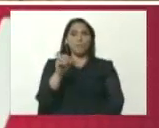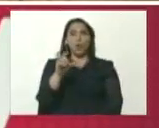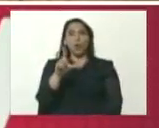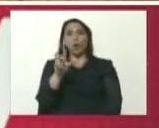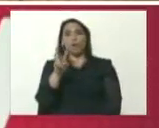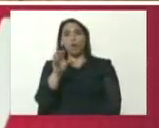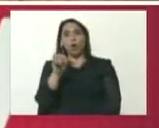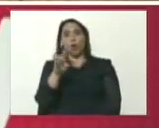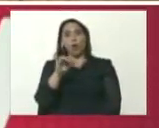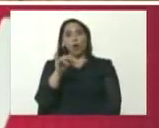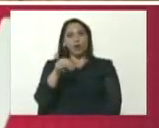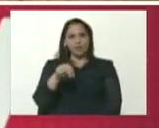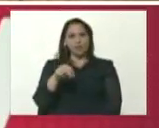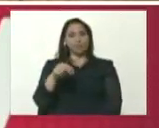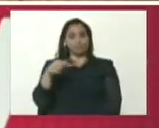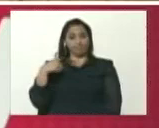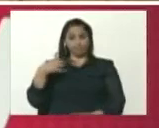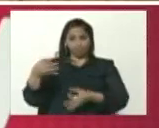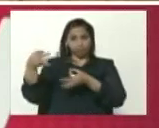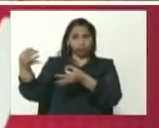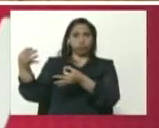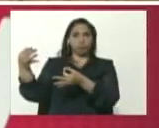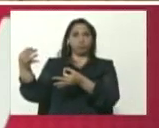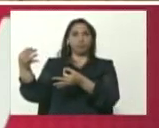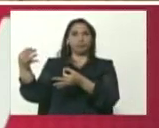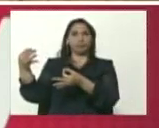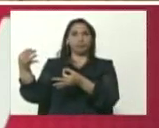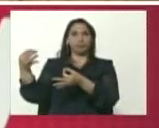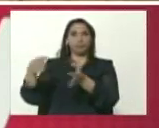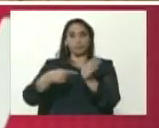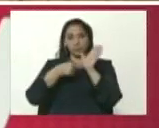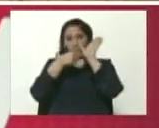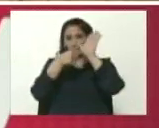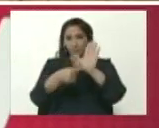presidente. Aquí lo tengo.